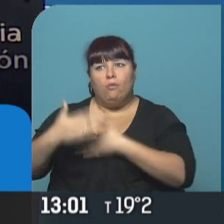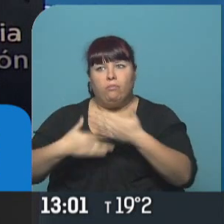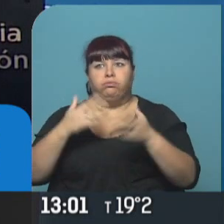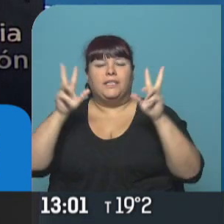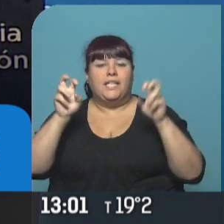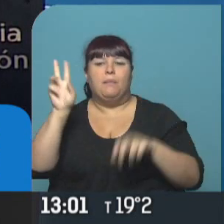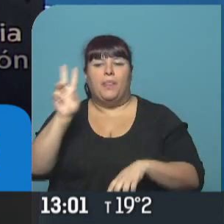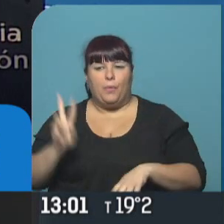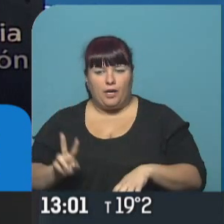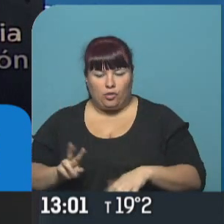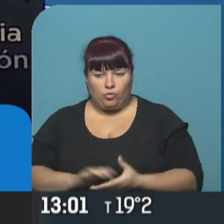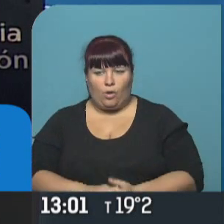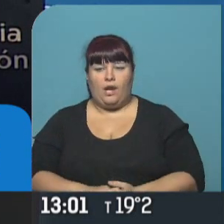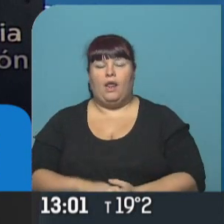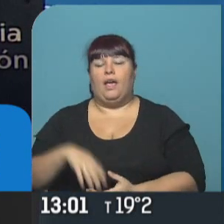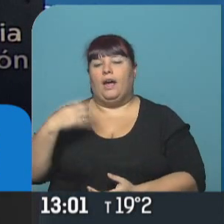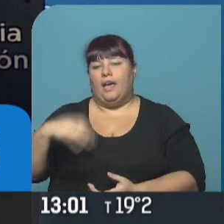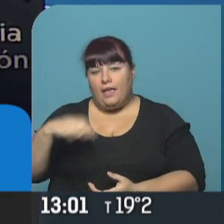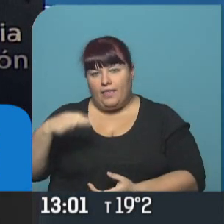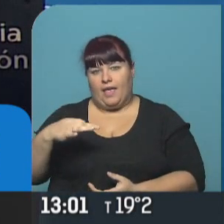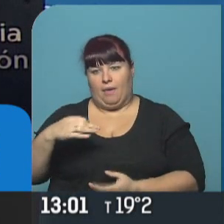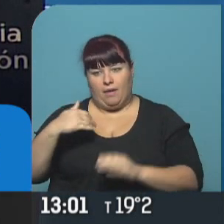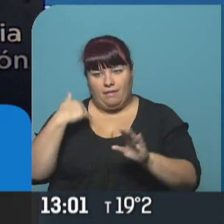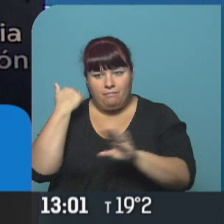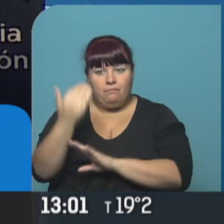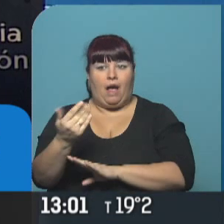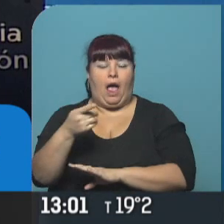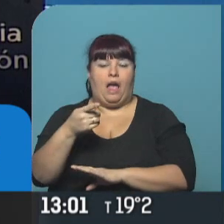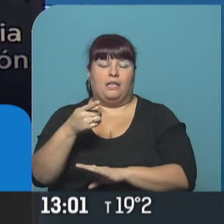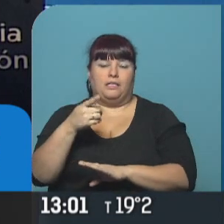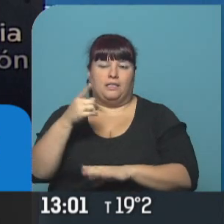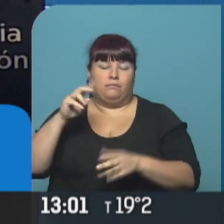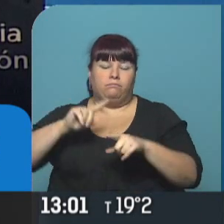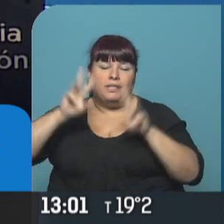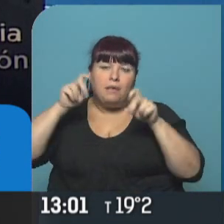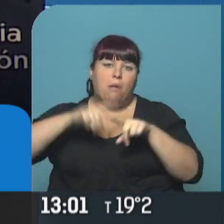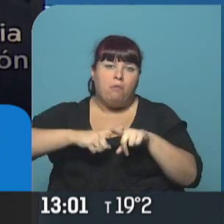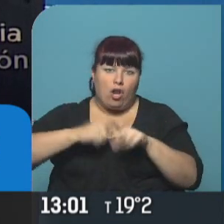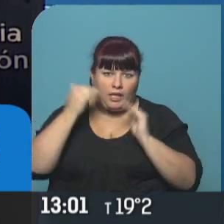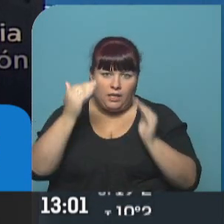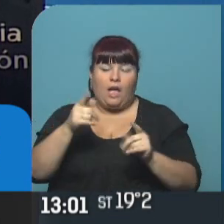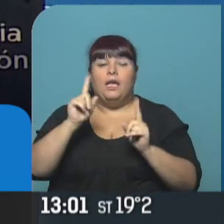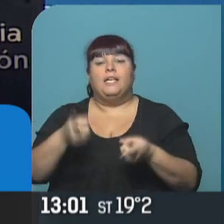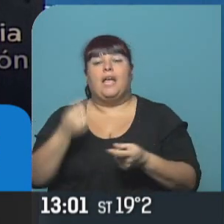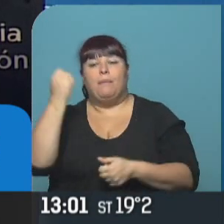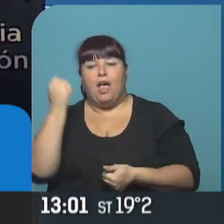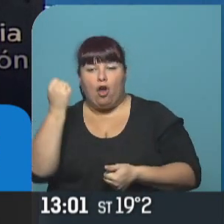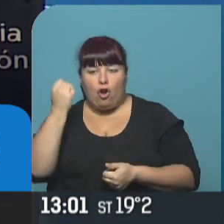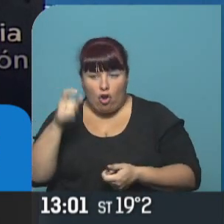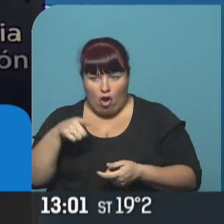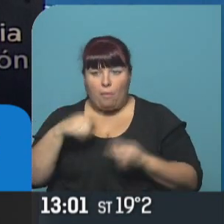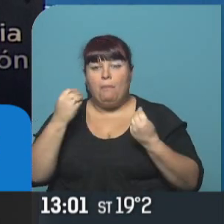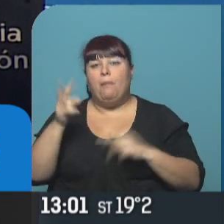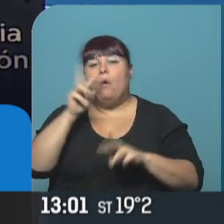tema Venezuela, que tenemos que extremar la posición política, también la económica,